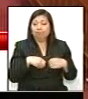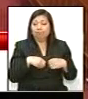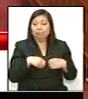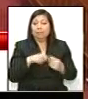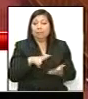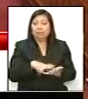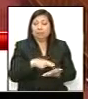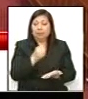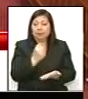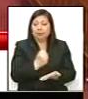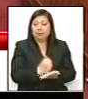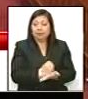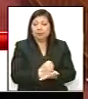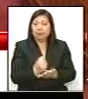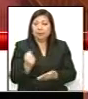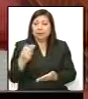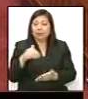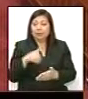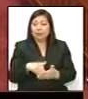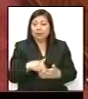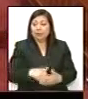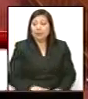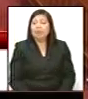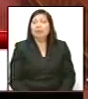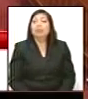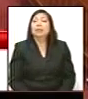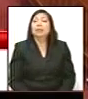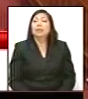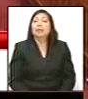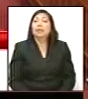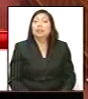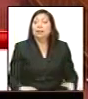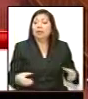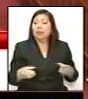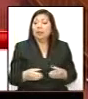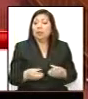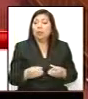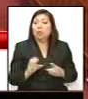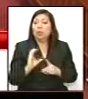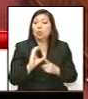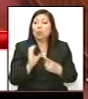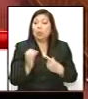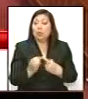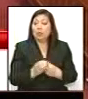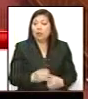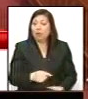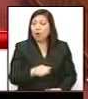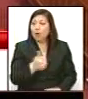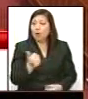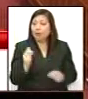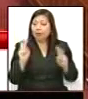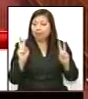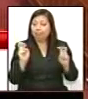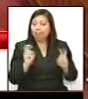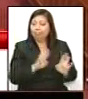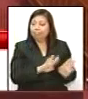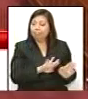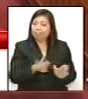sido aprobado en segunda votación el texto de la Comisión de Cultura. Siguiente tema.